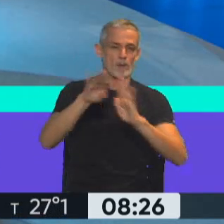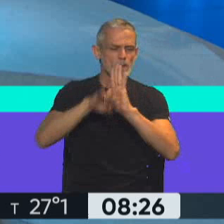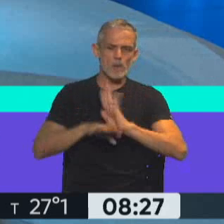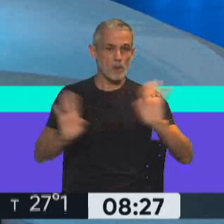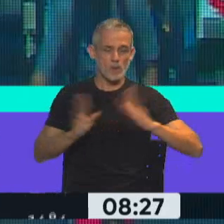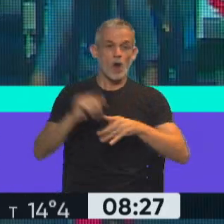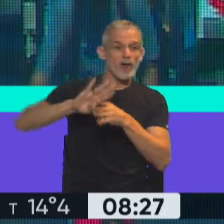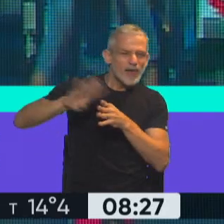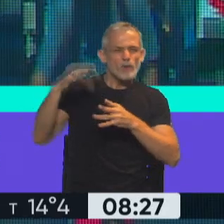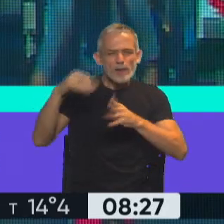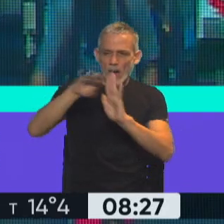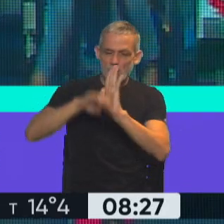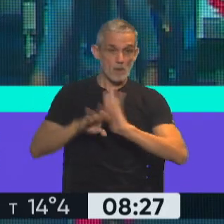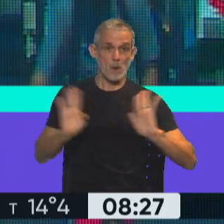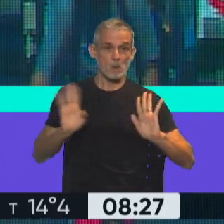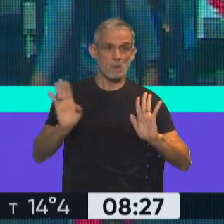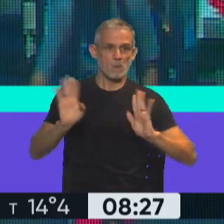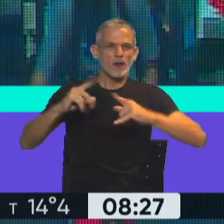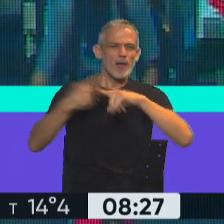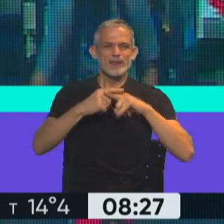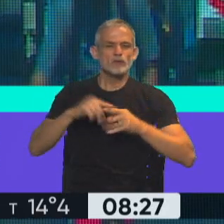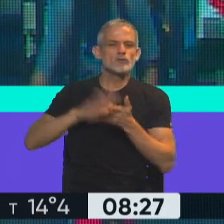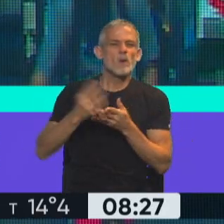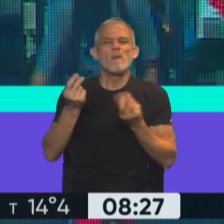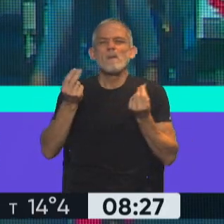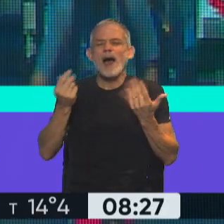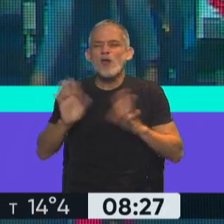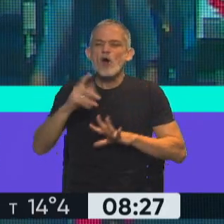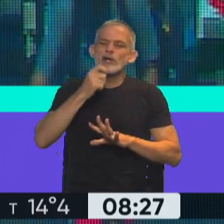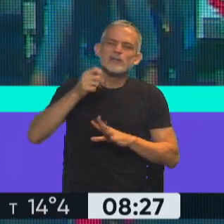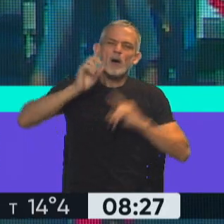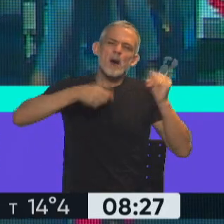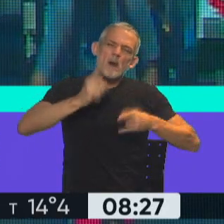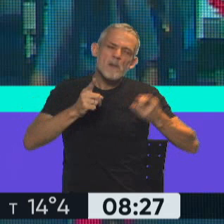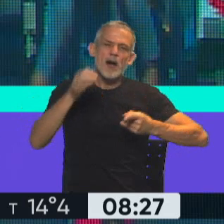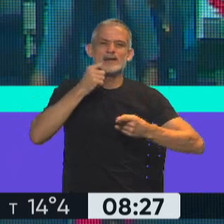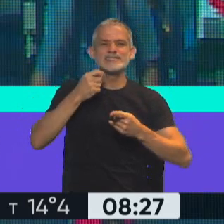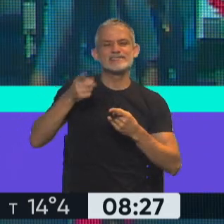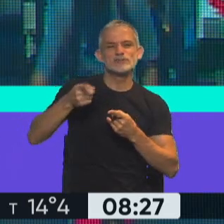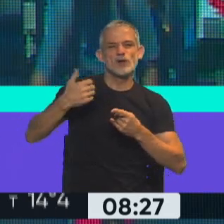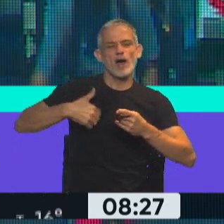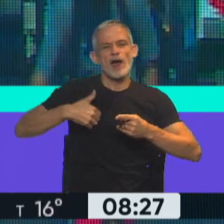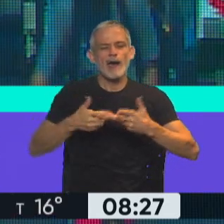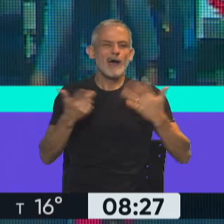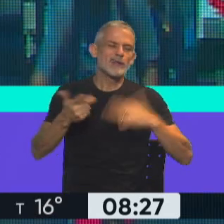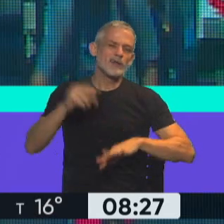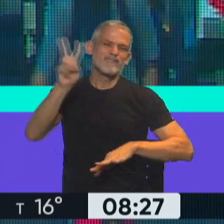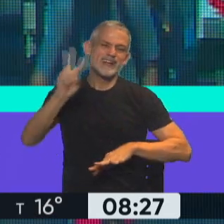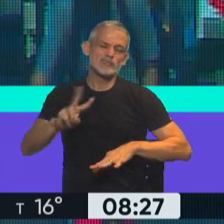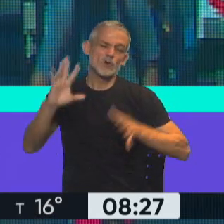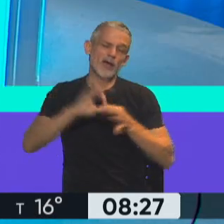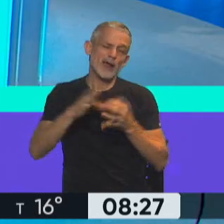con la deuda externa hay que hacer esto. O sea, está más discutido en términos de valores, si viene el autoritarismo, si suman, si son Argenzuelas, si no son